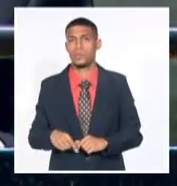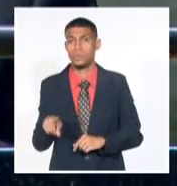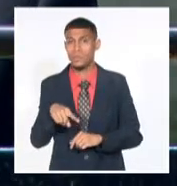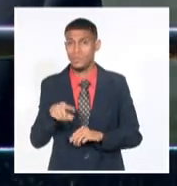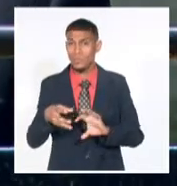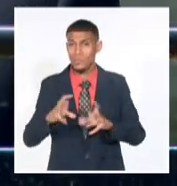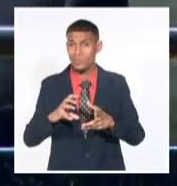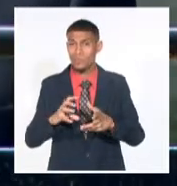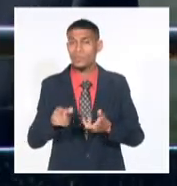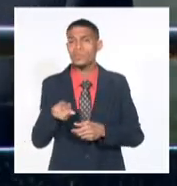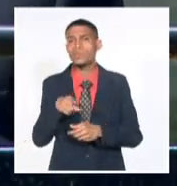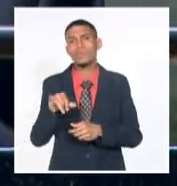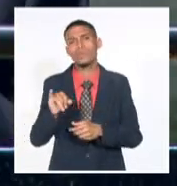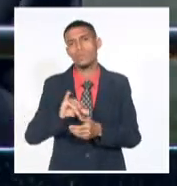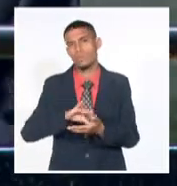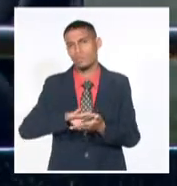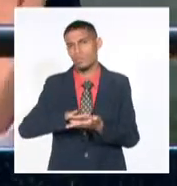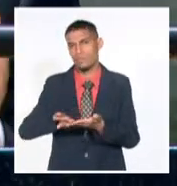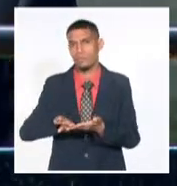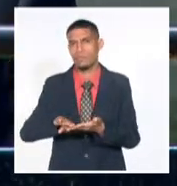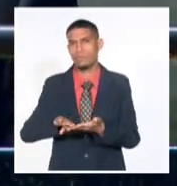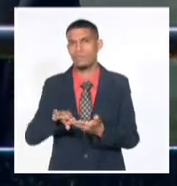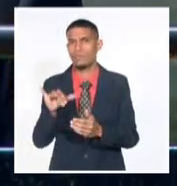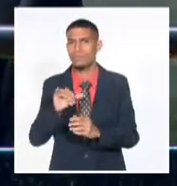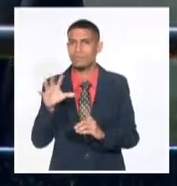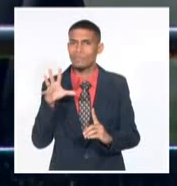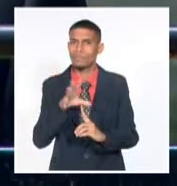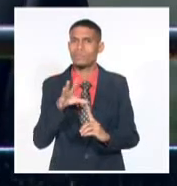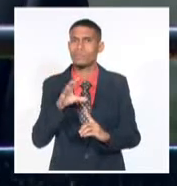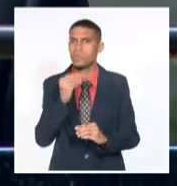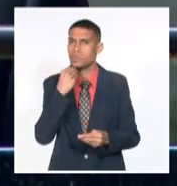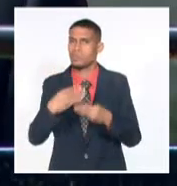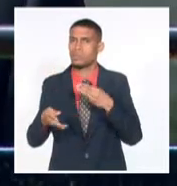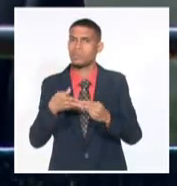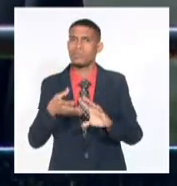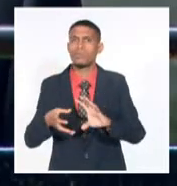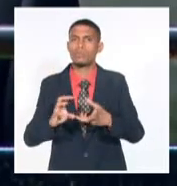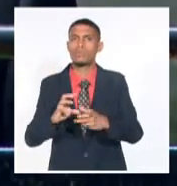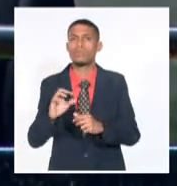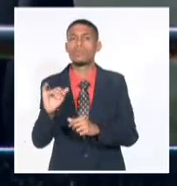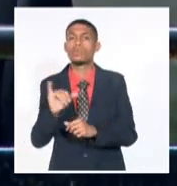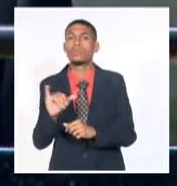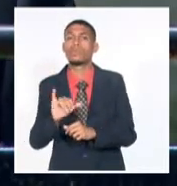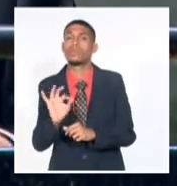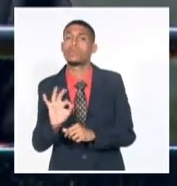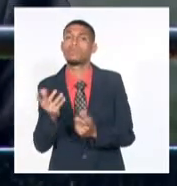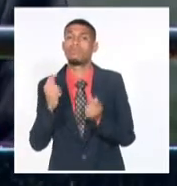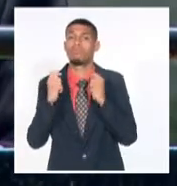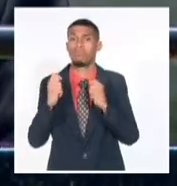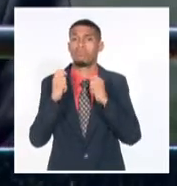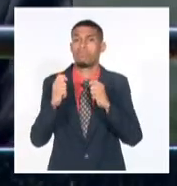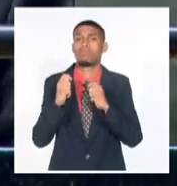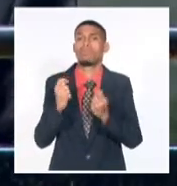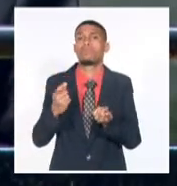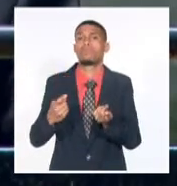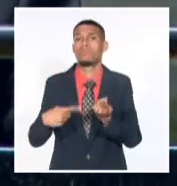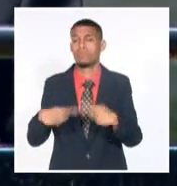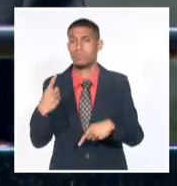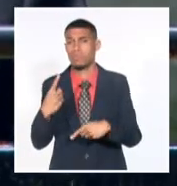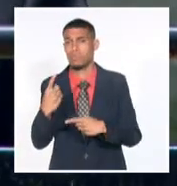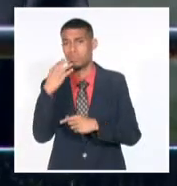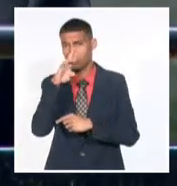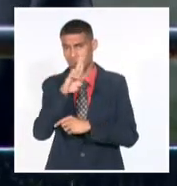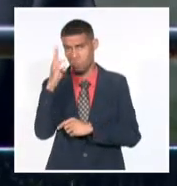firme rechazo y persecución a cualquier forma o manifestación de terrorismo es intachable